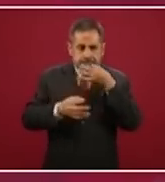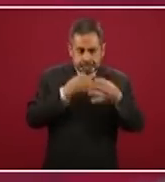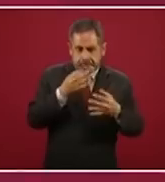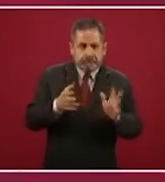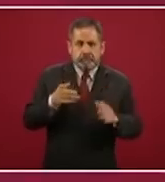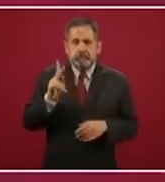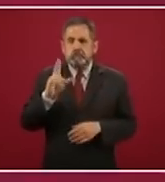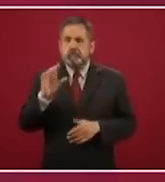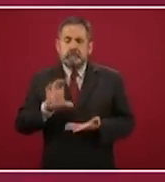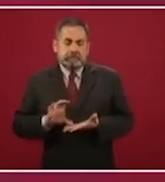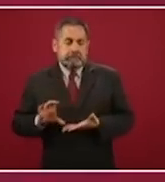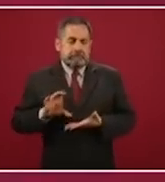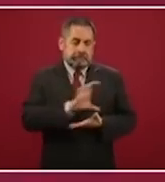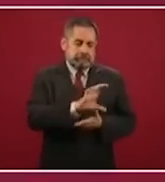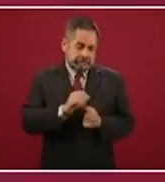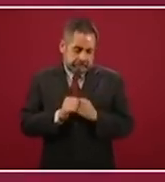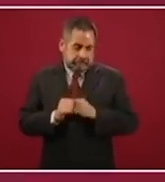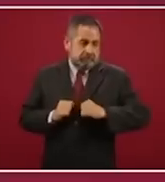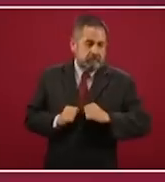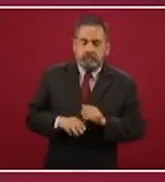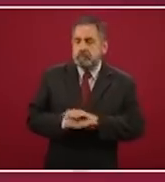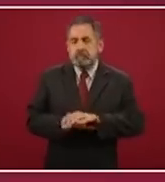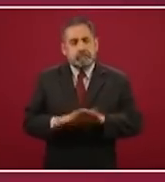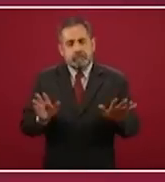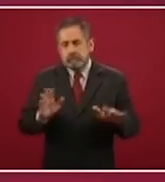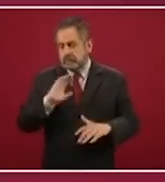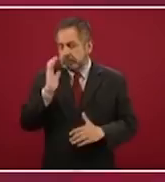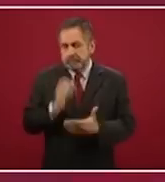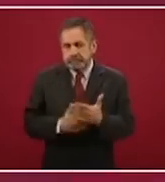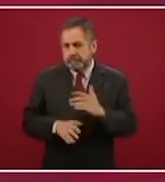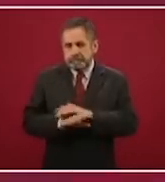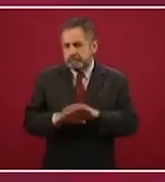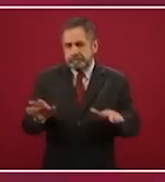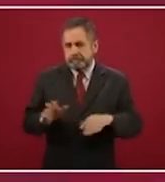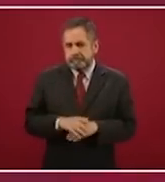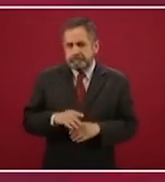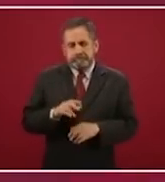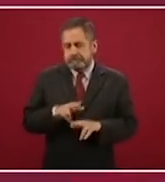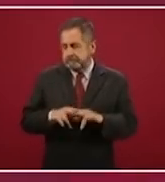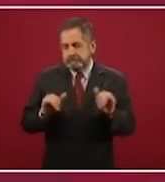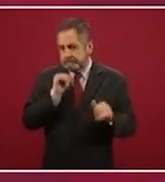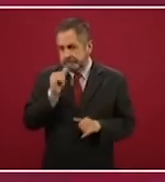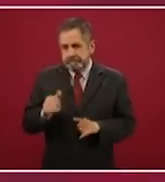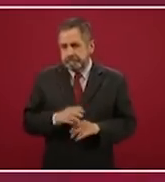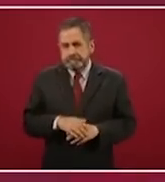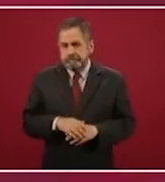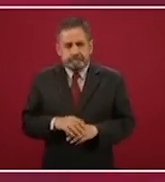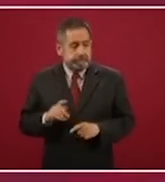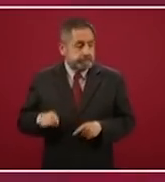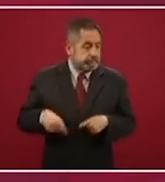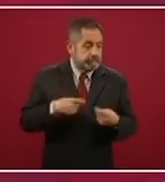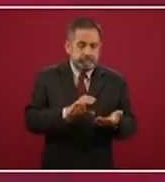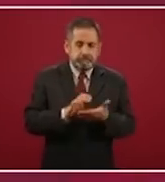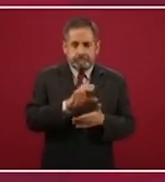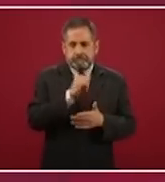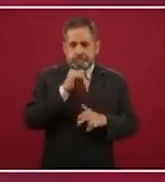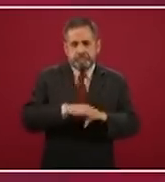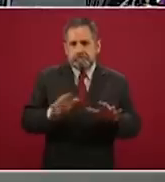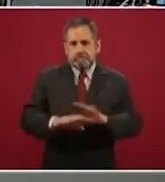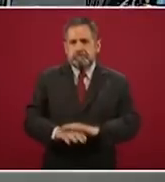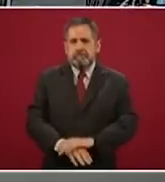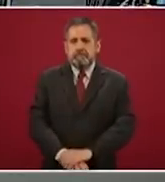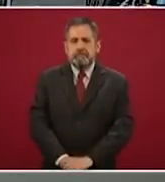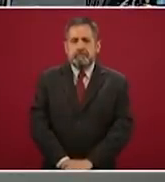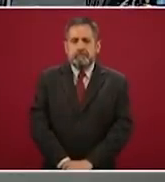hay ese tipo de entregas que se hacían